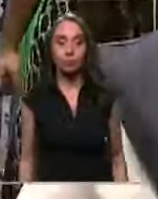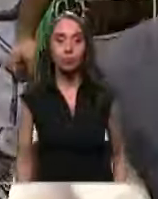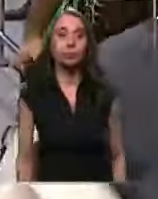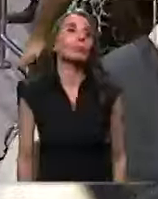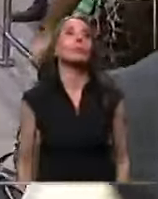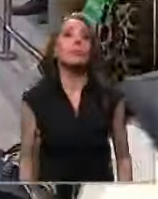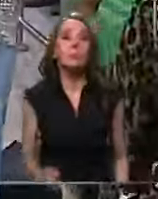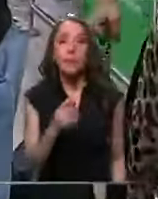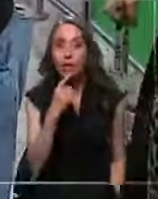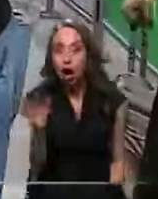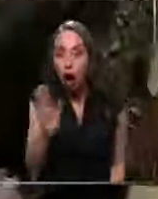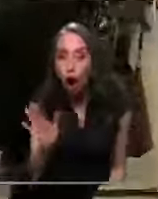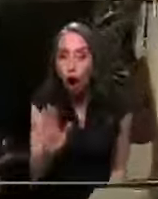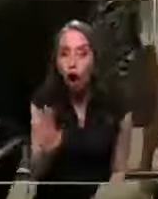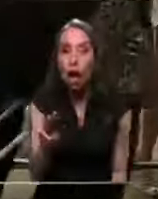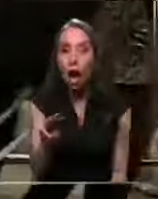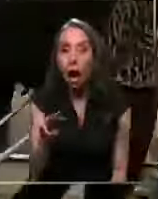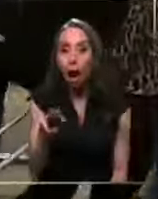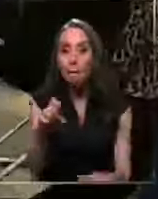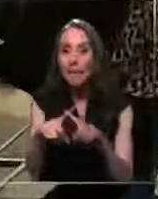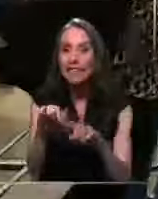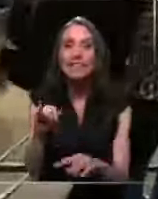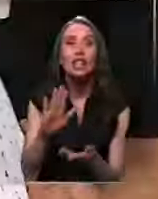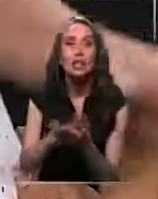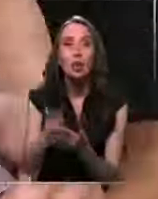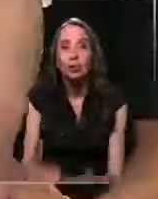Hola, Mexi, ¿cómo estás?